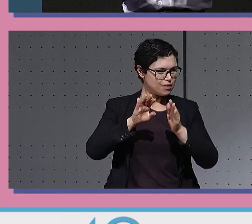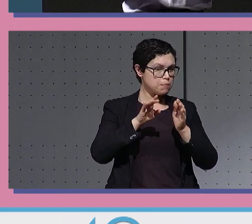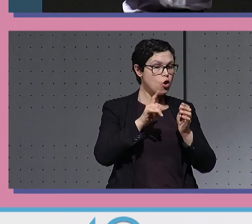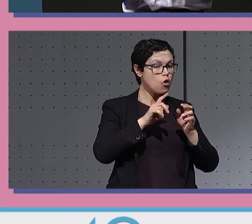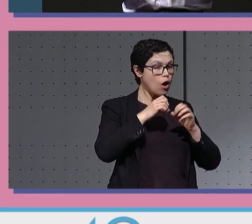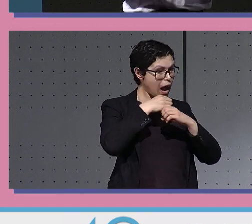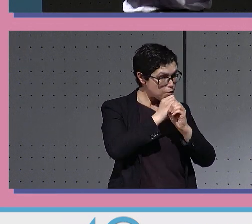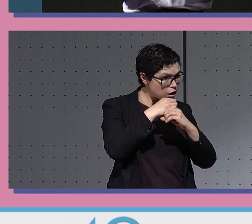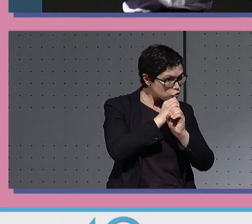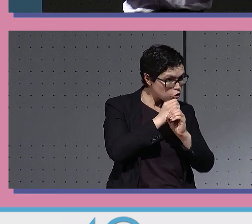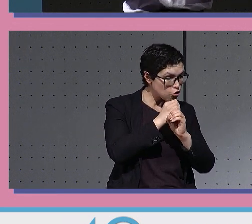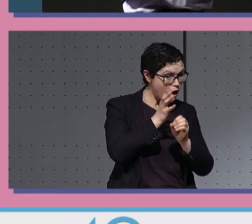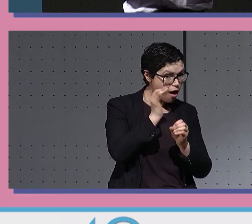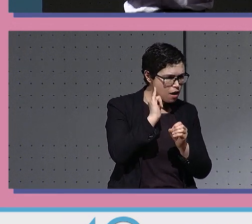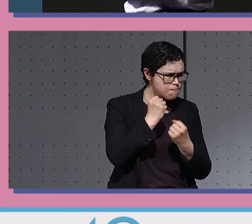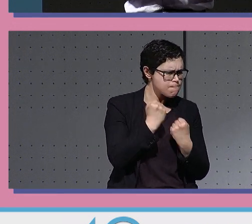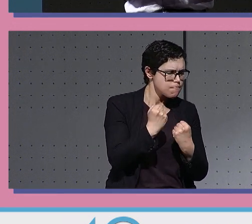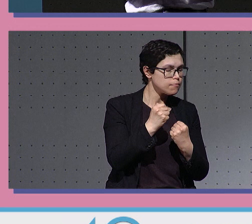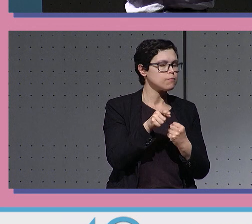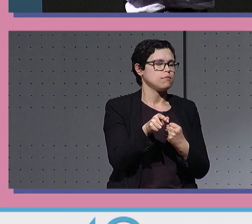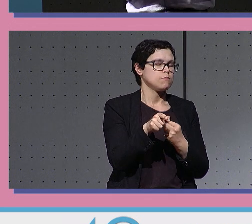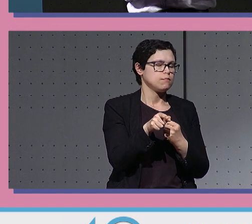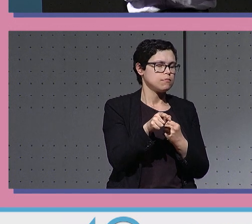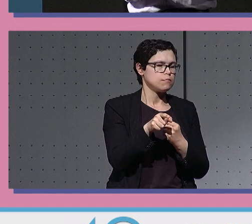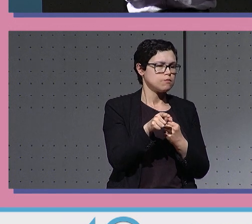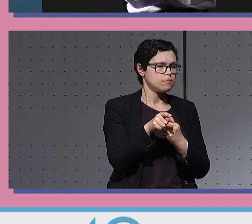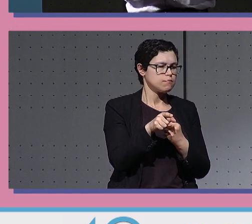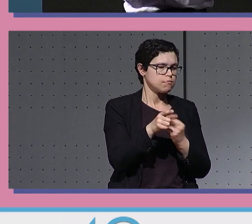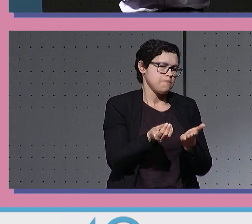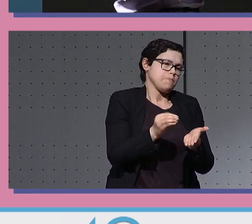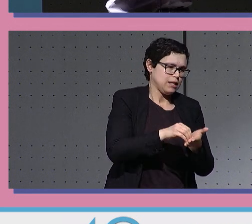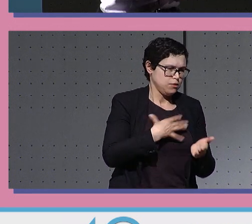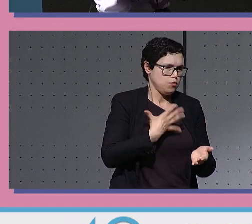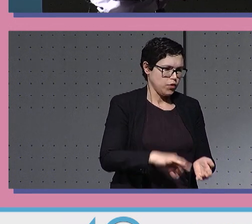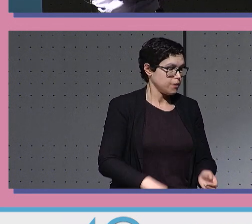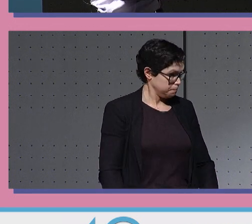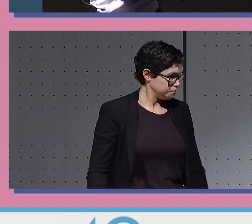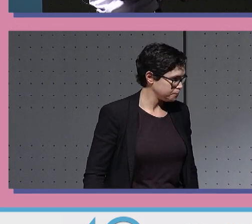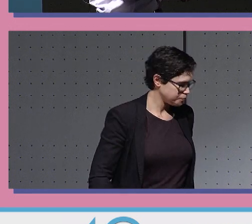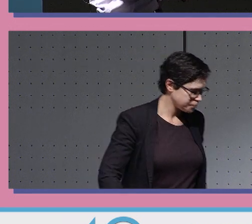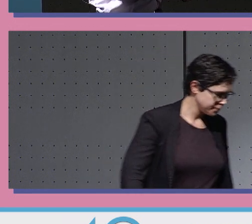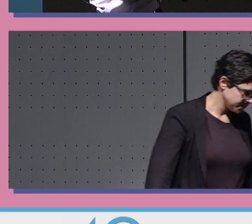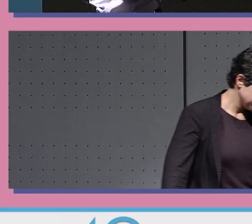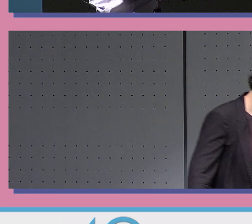todos tenemos secuenciadores que podemos hacer ese tipo de trabajo.